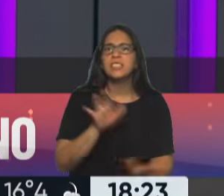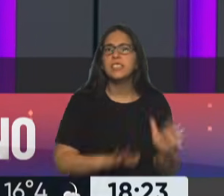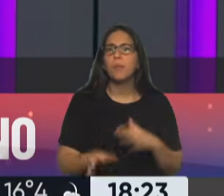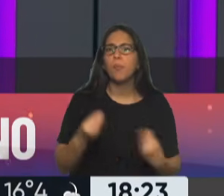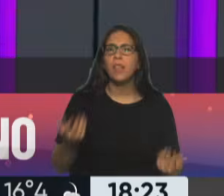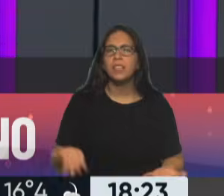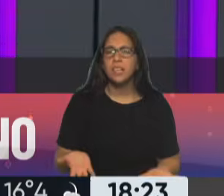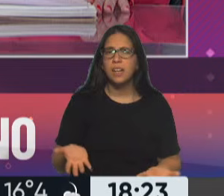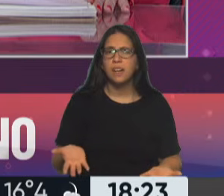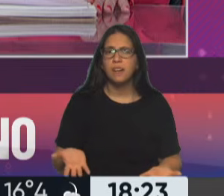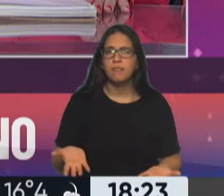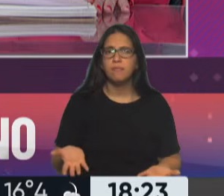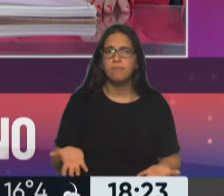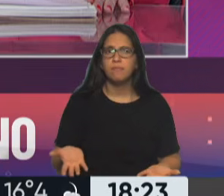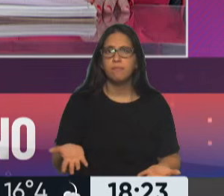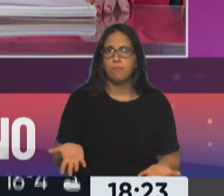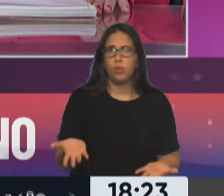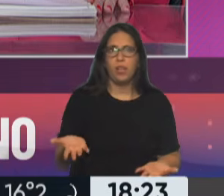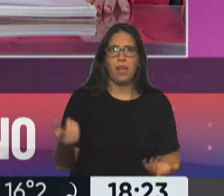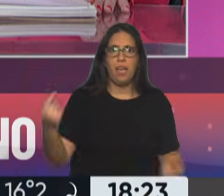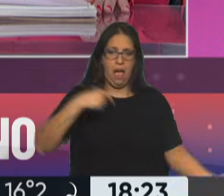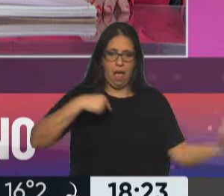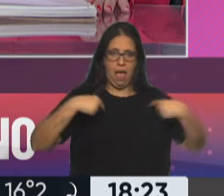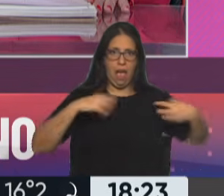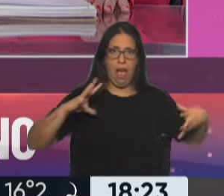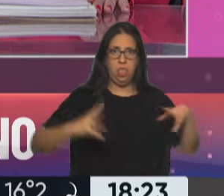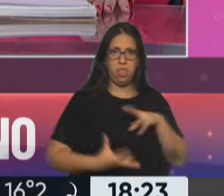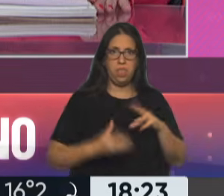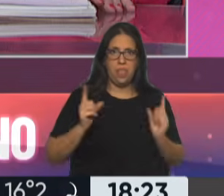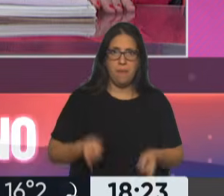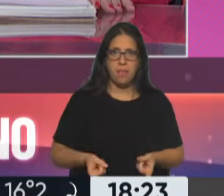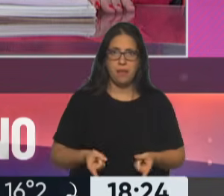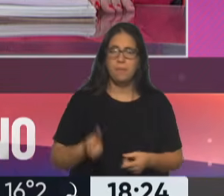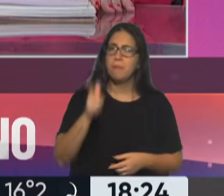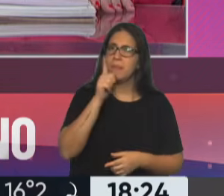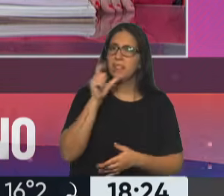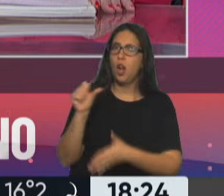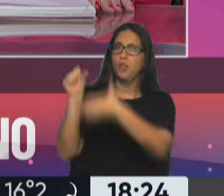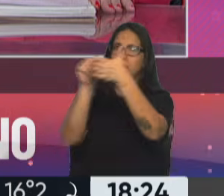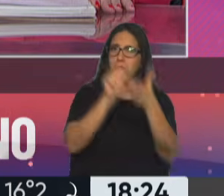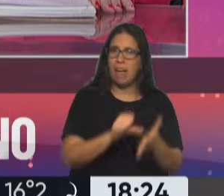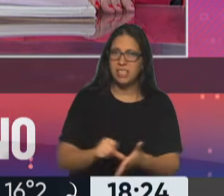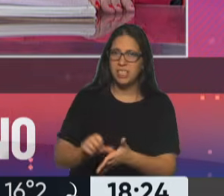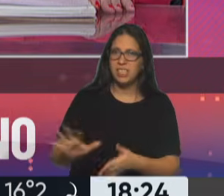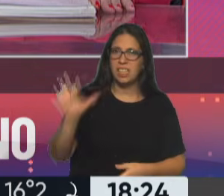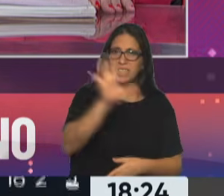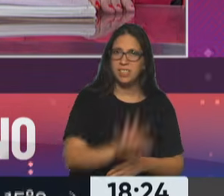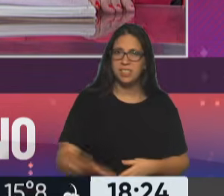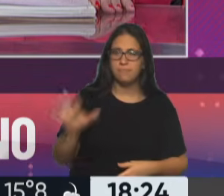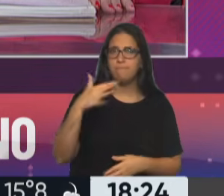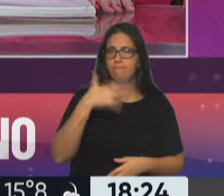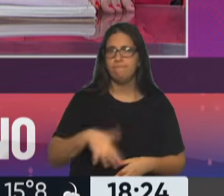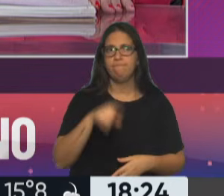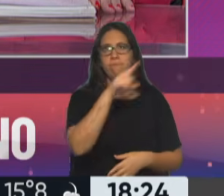justamente en este contexto donde son directamente los afectados también, ¿no? Bueno, a mí me parece que los países del Golfo entendieron que Estados Unidos